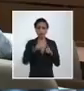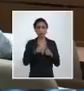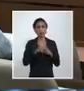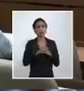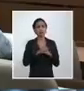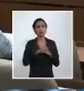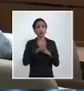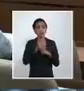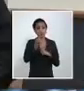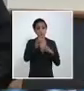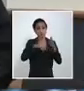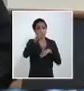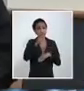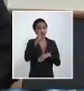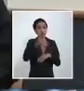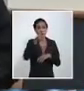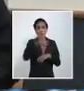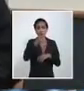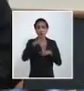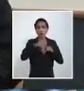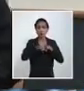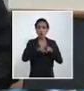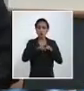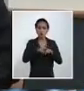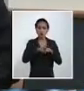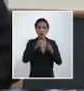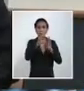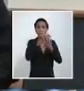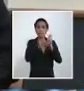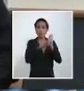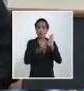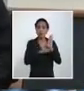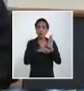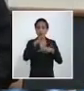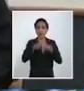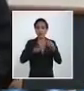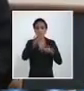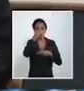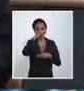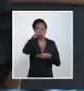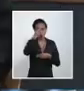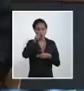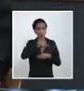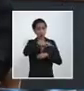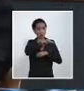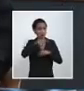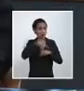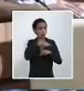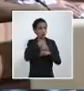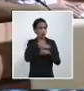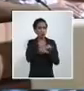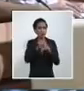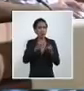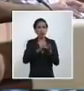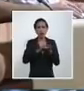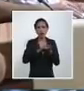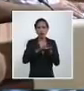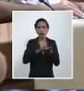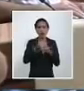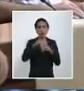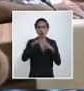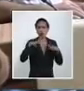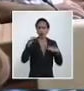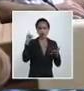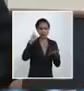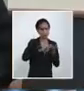dijo? ¿30.000 o 3.000? Con las medidas adoptadas en el país, en las últimas horas no se reportan arribos de turistas